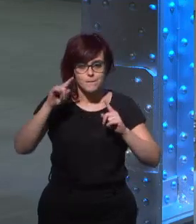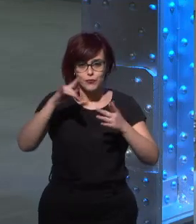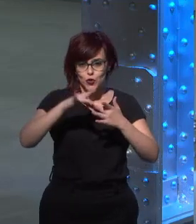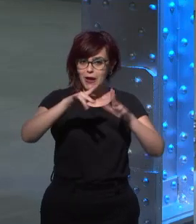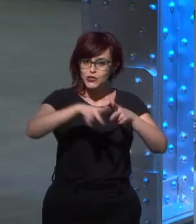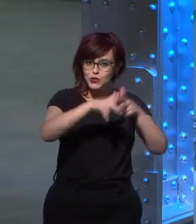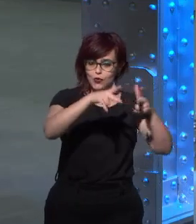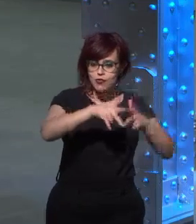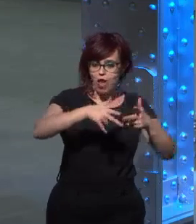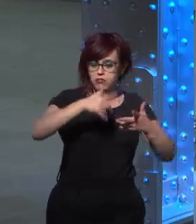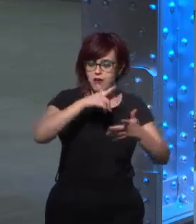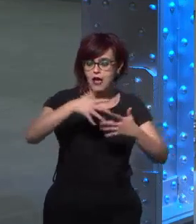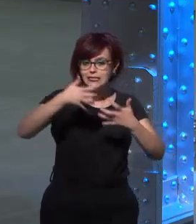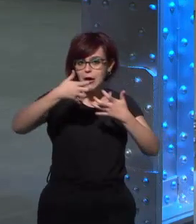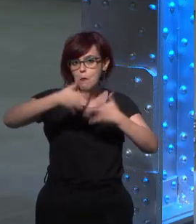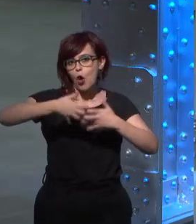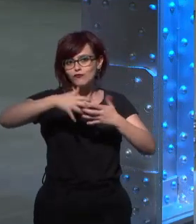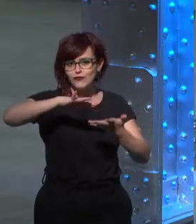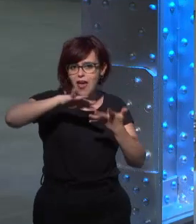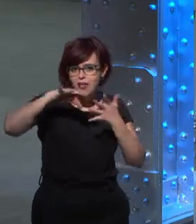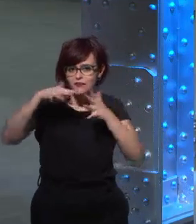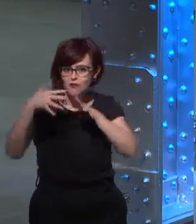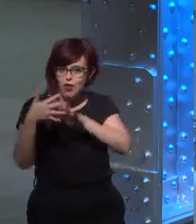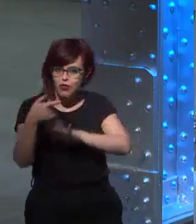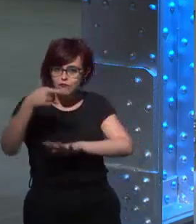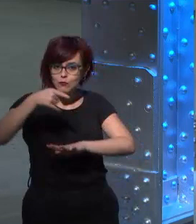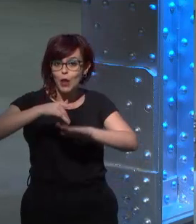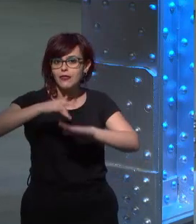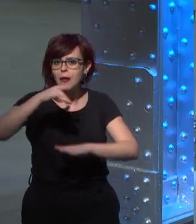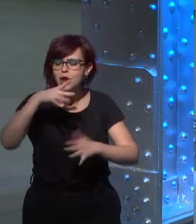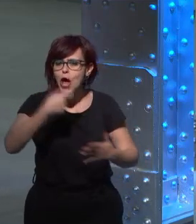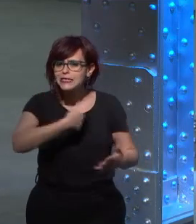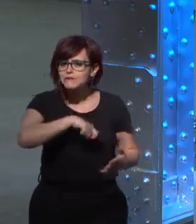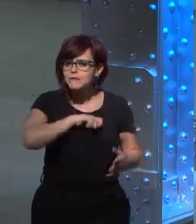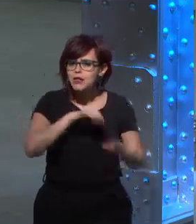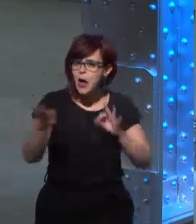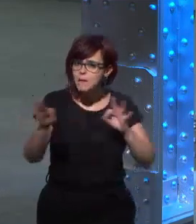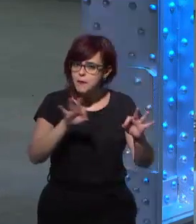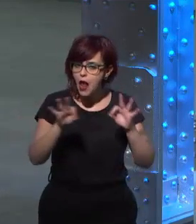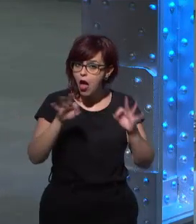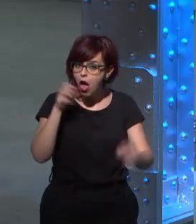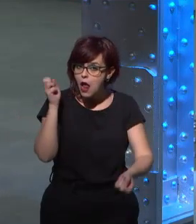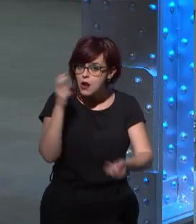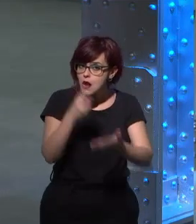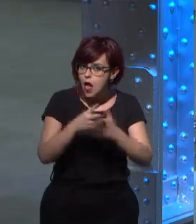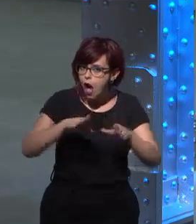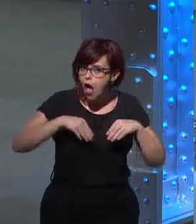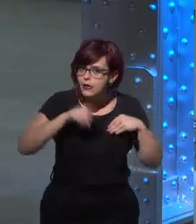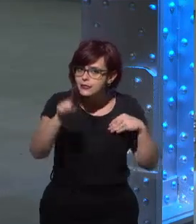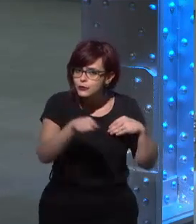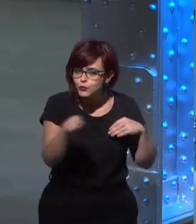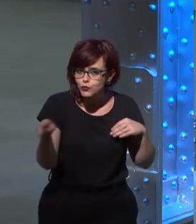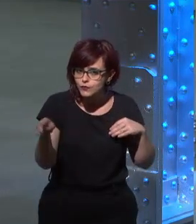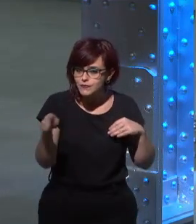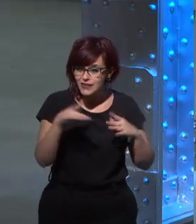las sociedades. Y claro, hoy nos hacemos una pregunta. ¿Está España preparada para asumir este reto? ¿Está España